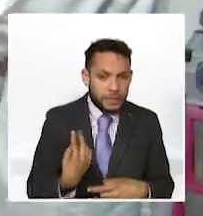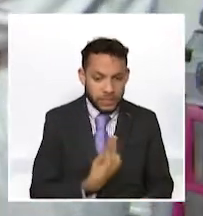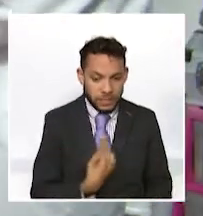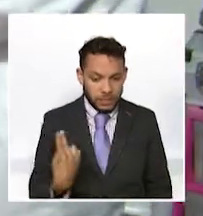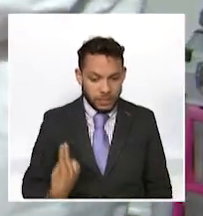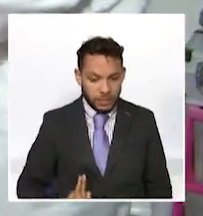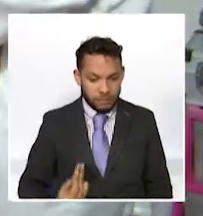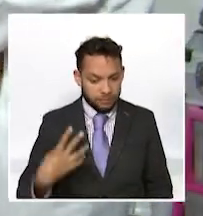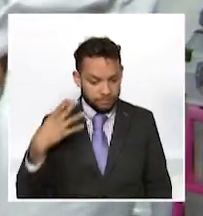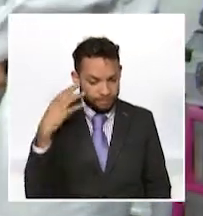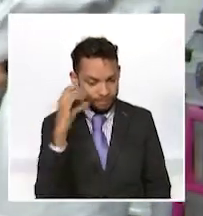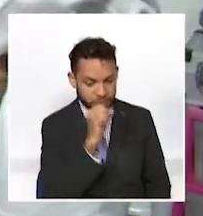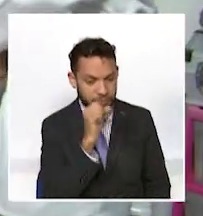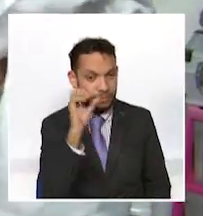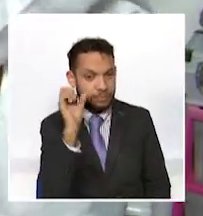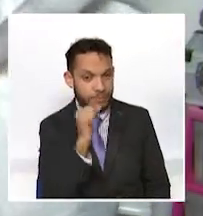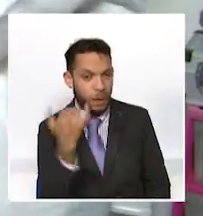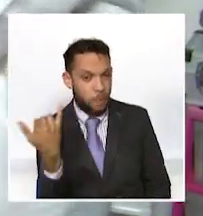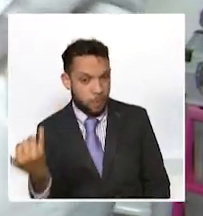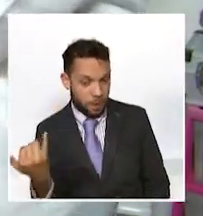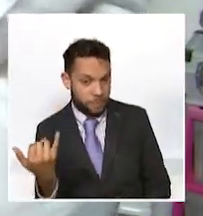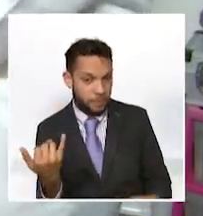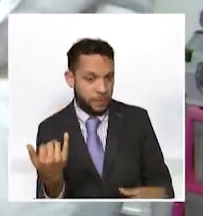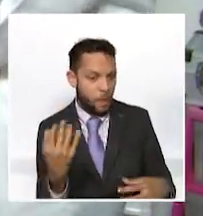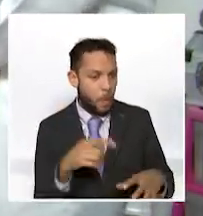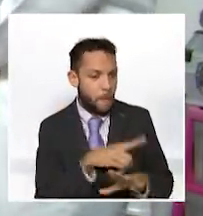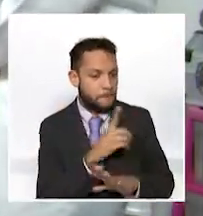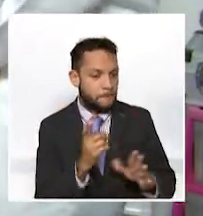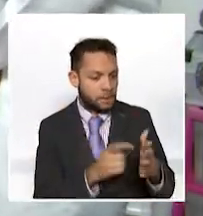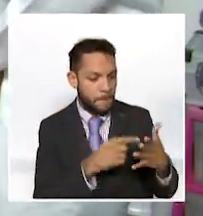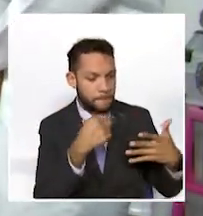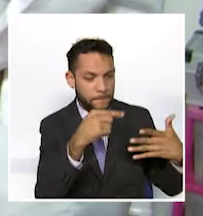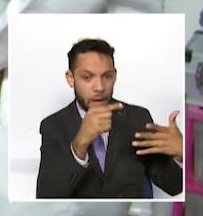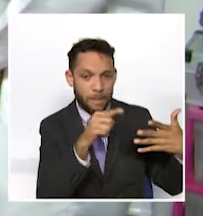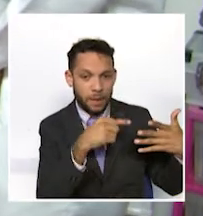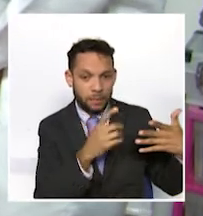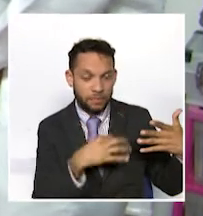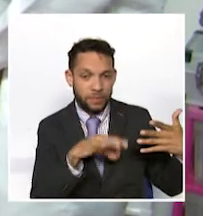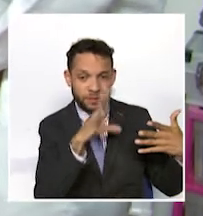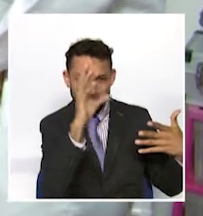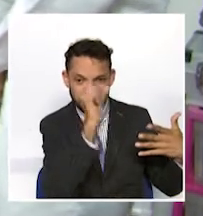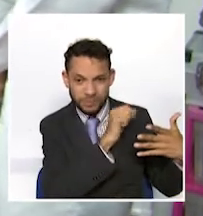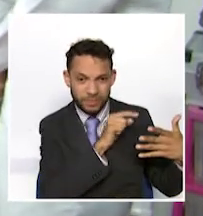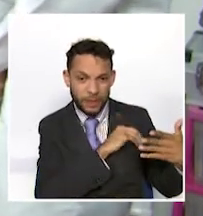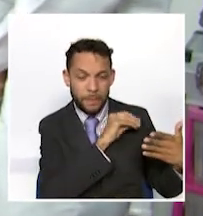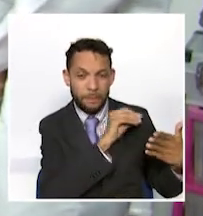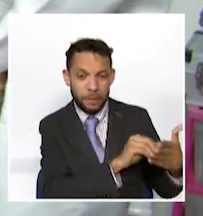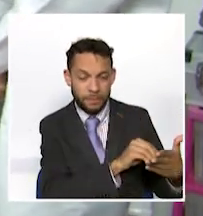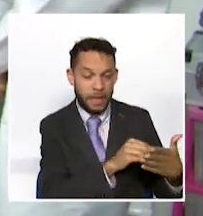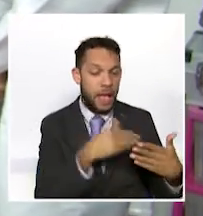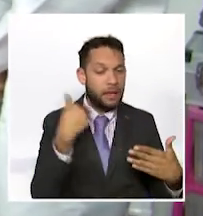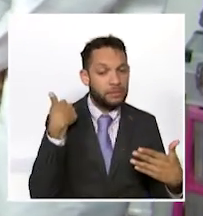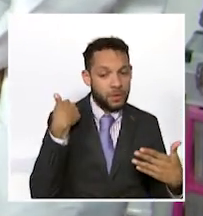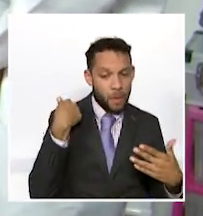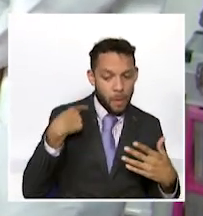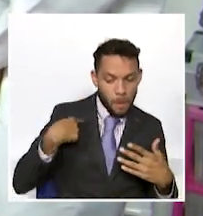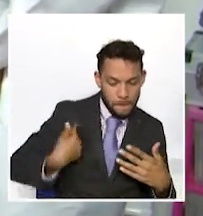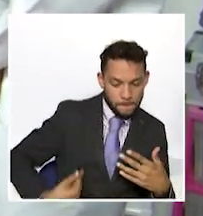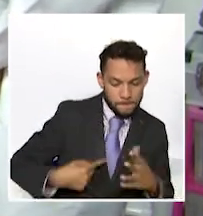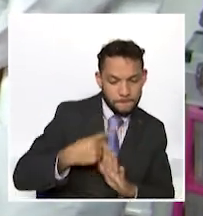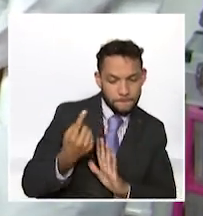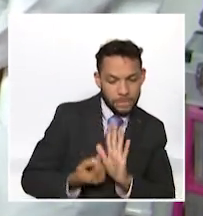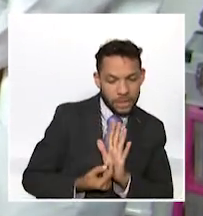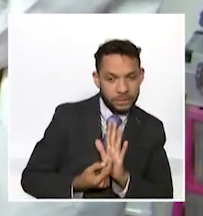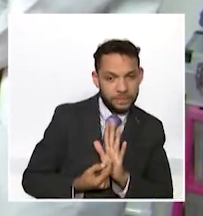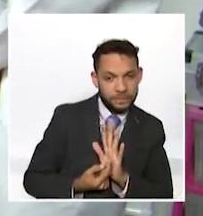visión, pero pueden haber dolores que vengan desde acá y tengan toda esta connotación hasta la espalda alta. Entonces recuerden,